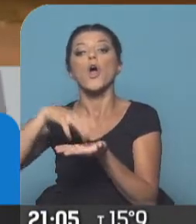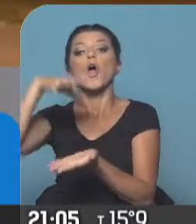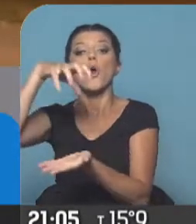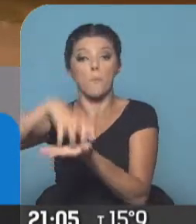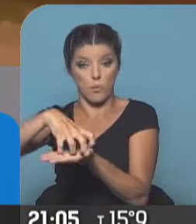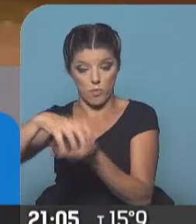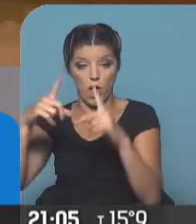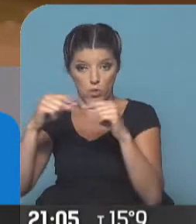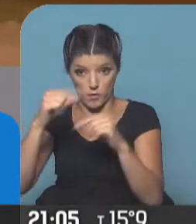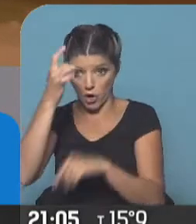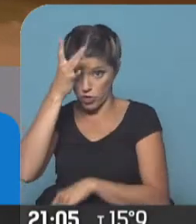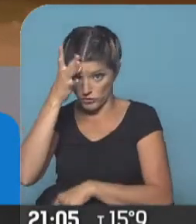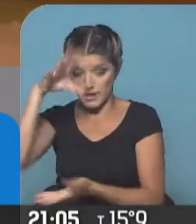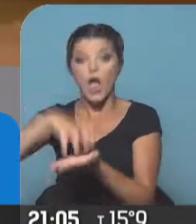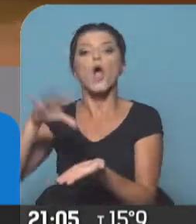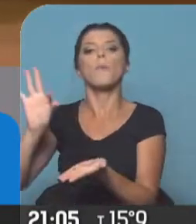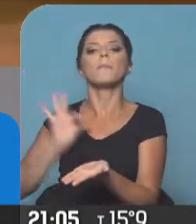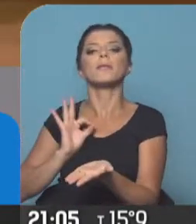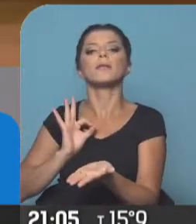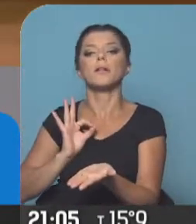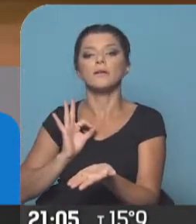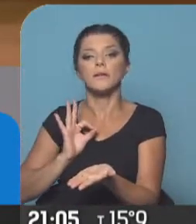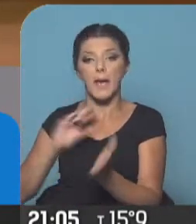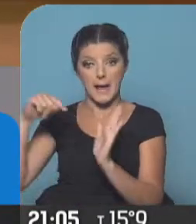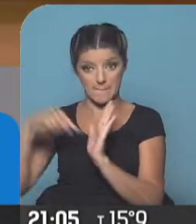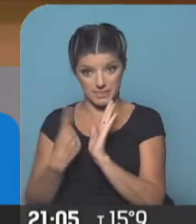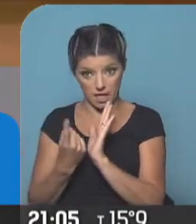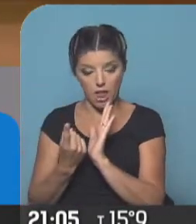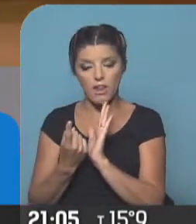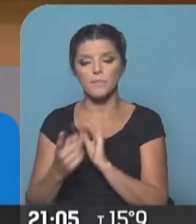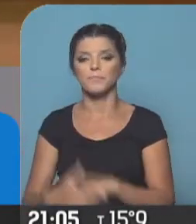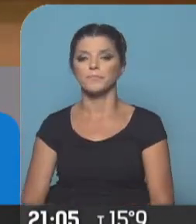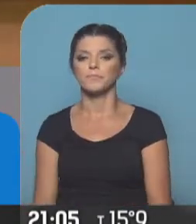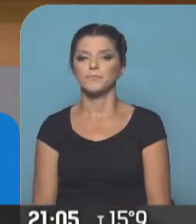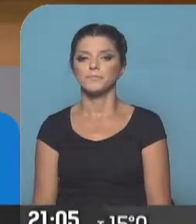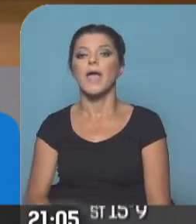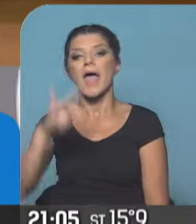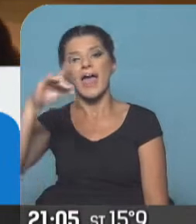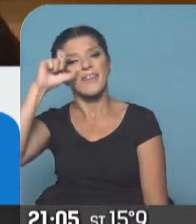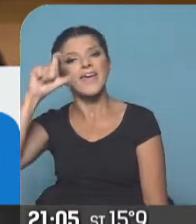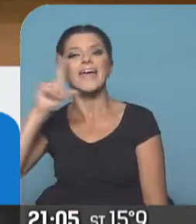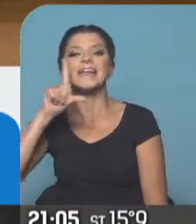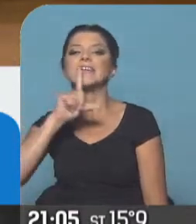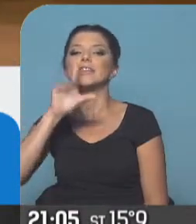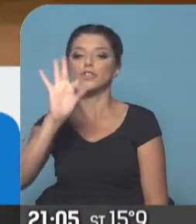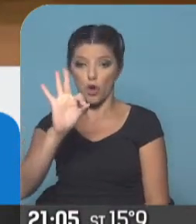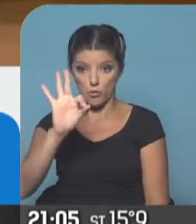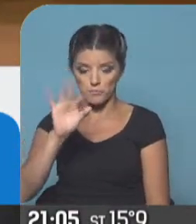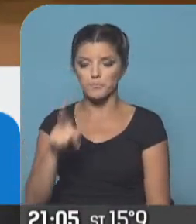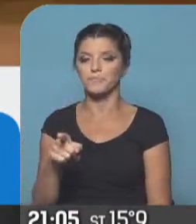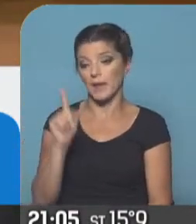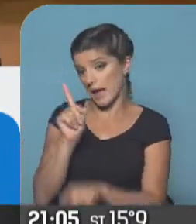la comisaría de la policía de la ciudad de complejos, de delitos complejos. Aquí se encuentra